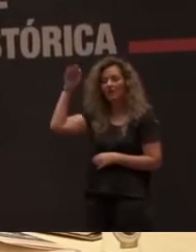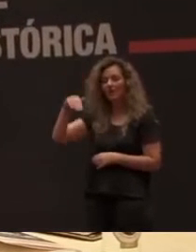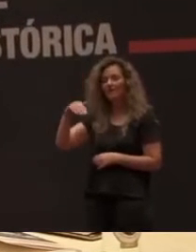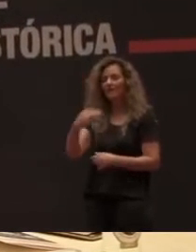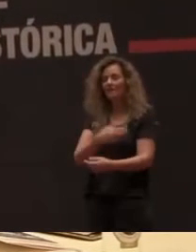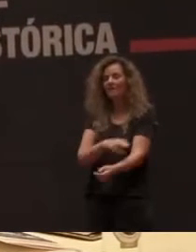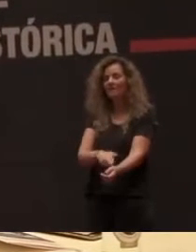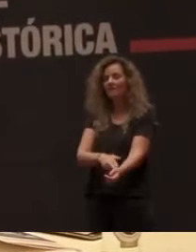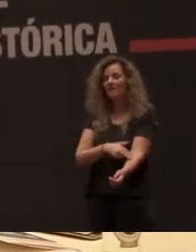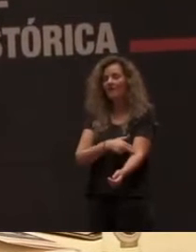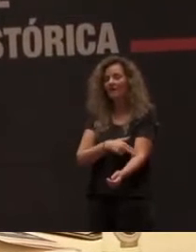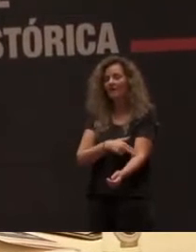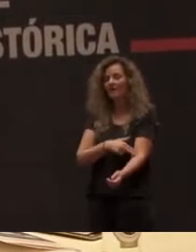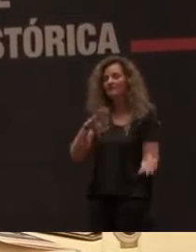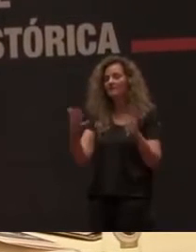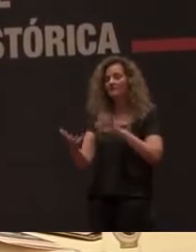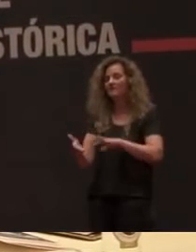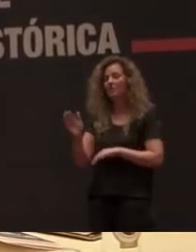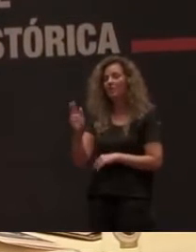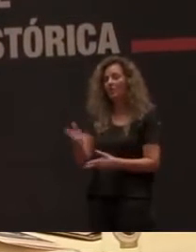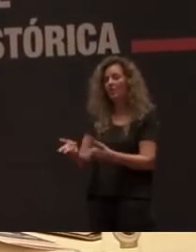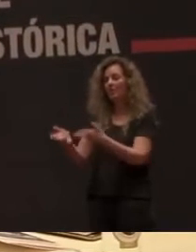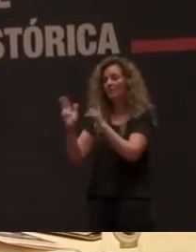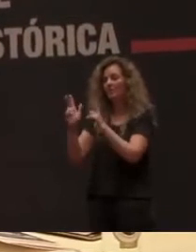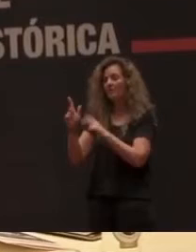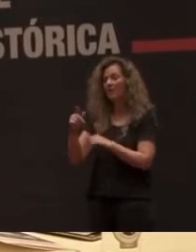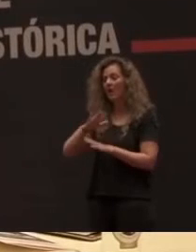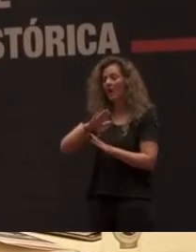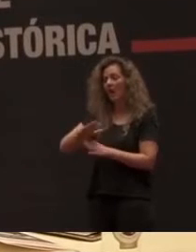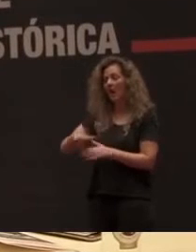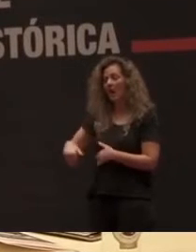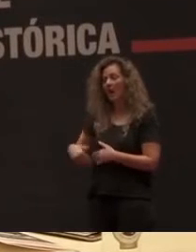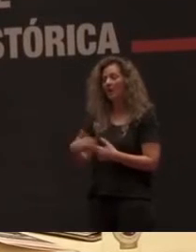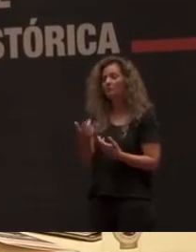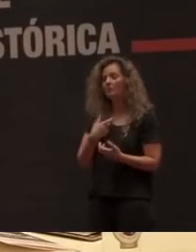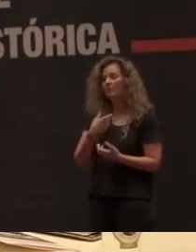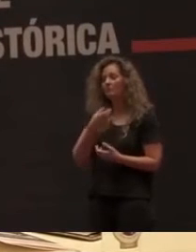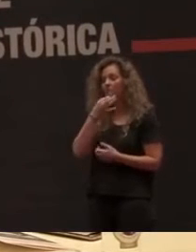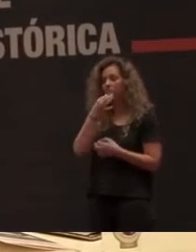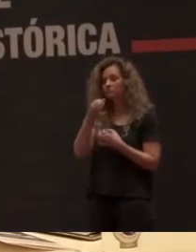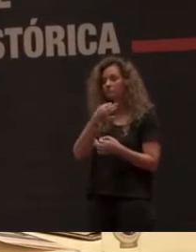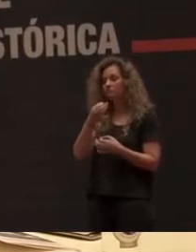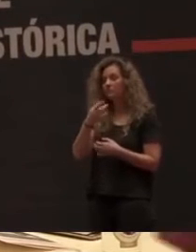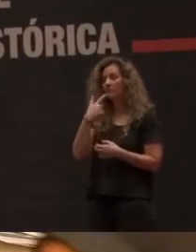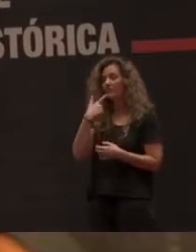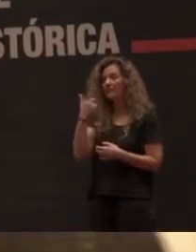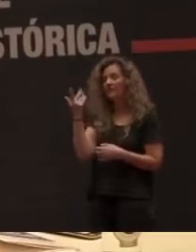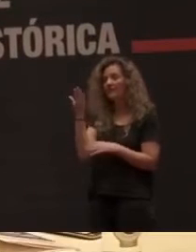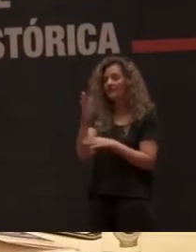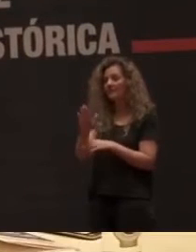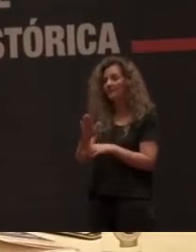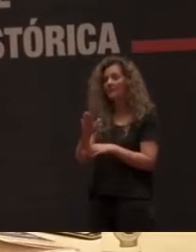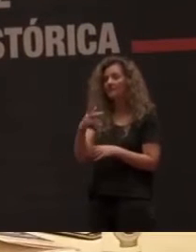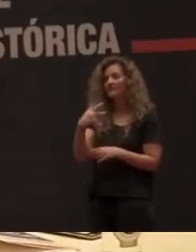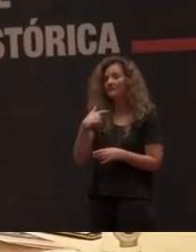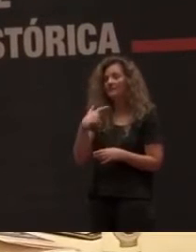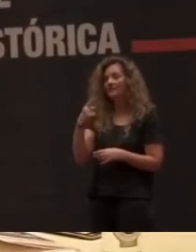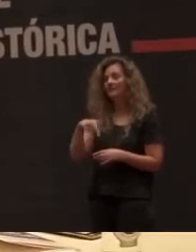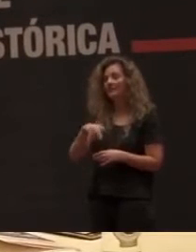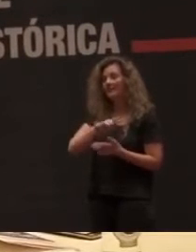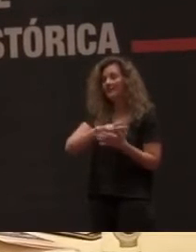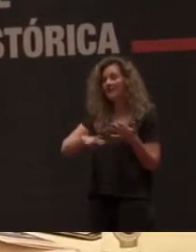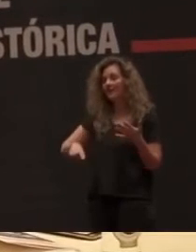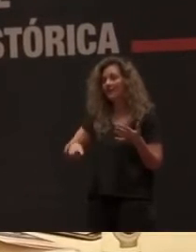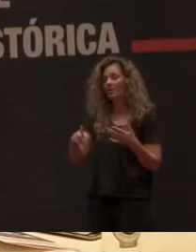y la transición a la democracia. Y entre sus últimas monografías destacan franquismo y representación en Galicia,